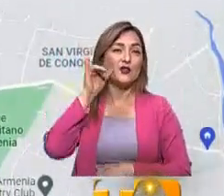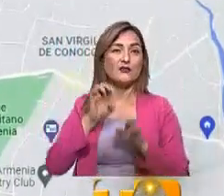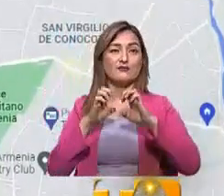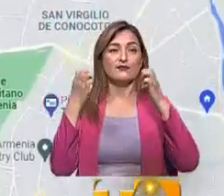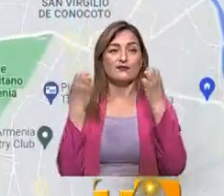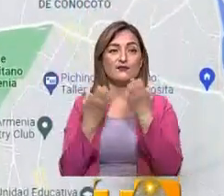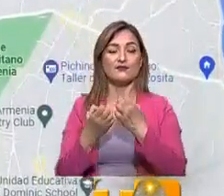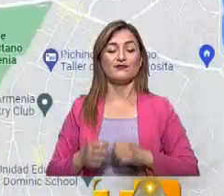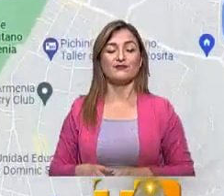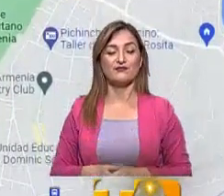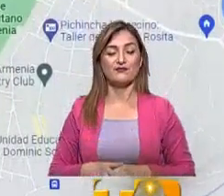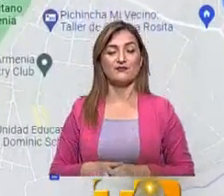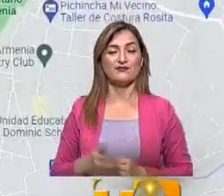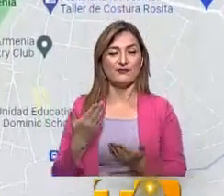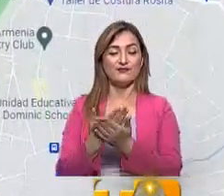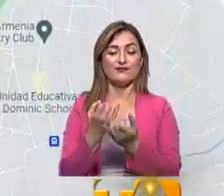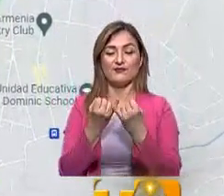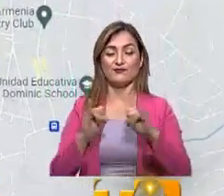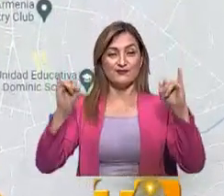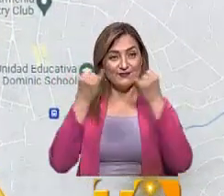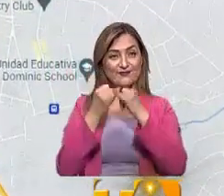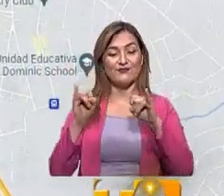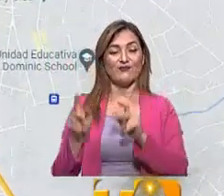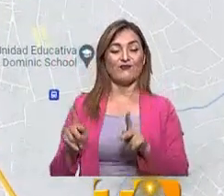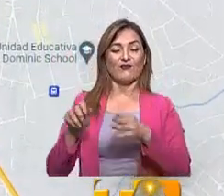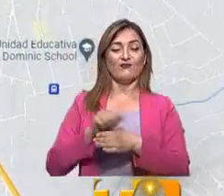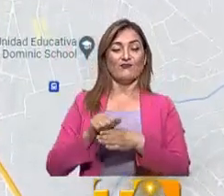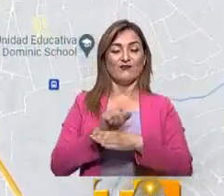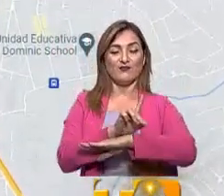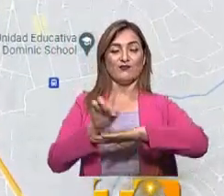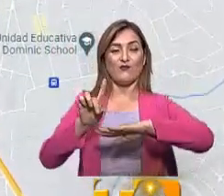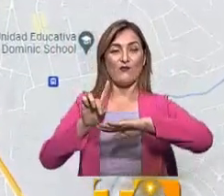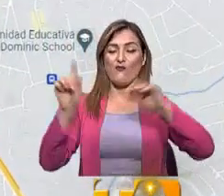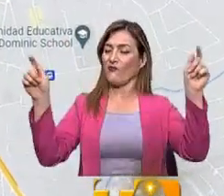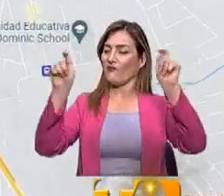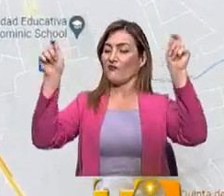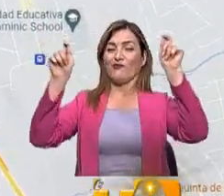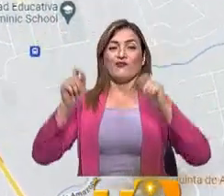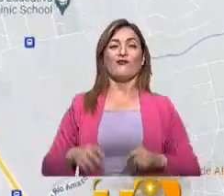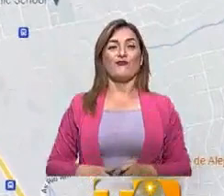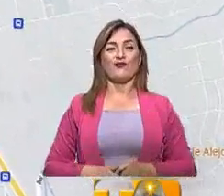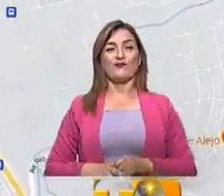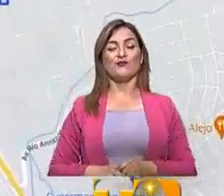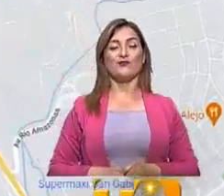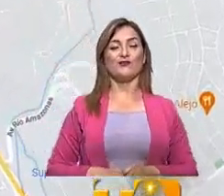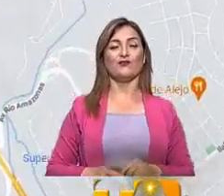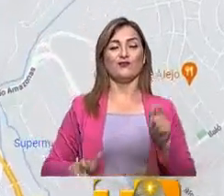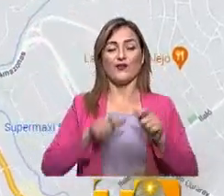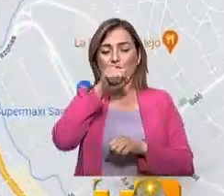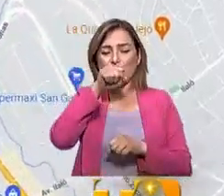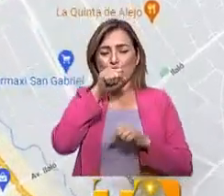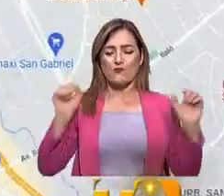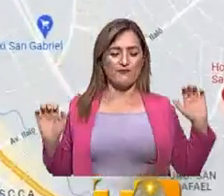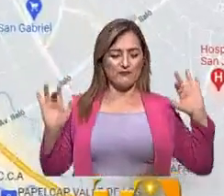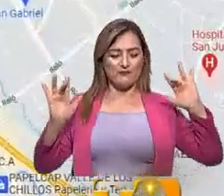estadio donde el Independiente del Valle prepara sus directivos una fiesta con toda su hinchada para